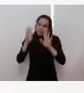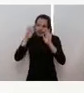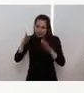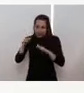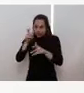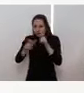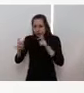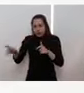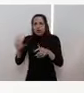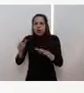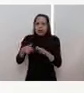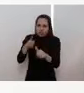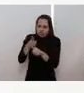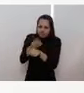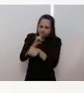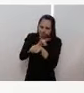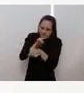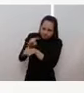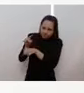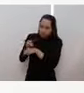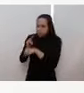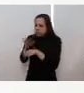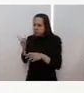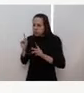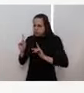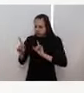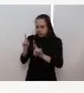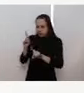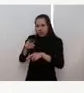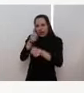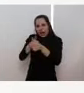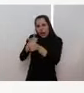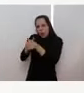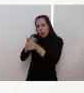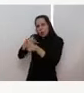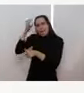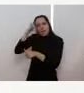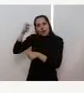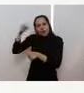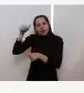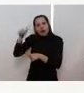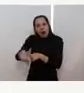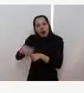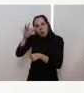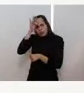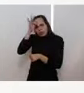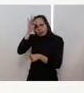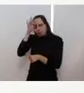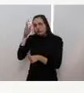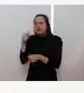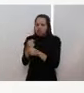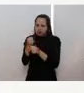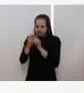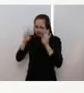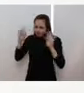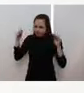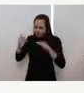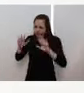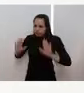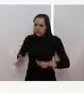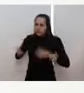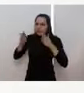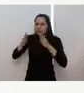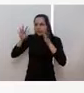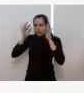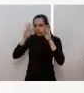auditorías el staff directivo y cada uno de los profesionales que tenemos acá en el hospital trabajamos para que ustedes se sientan bien